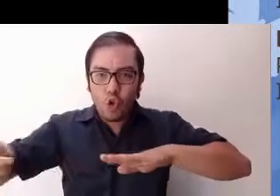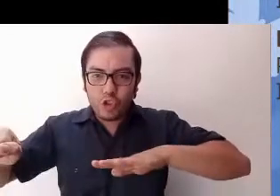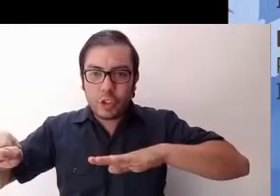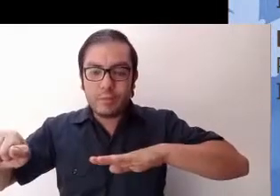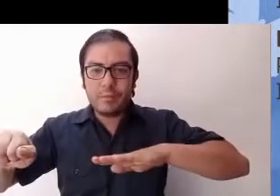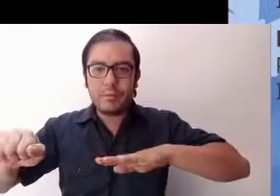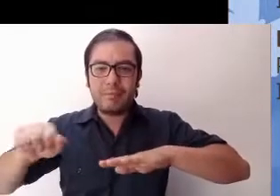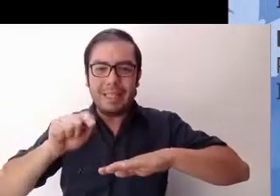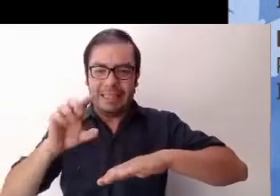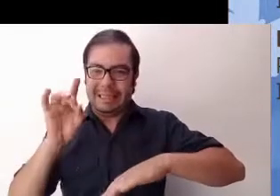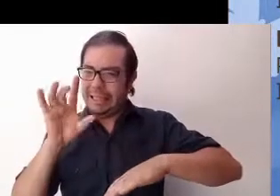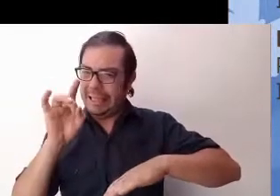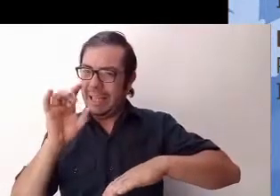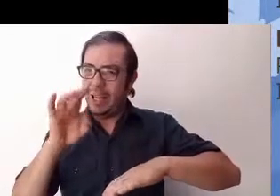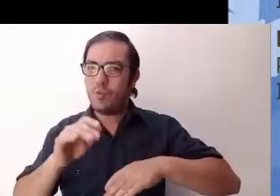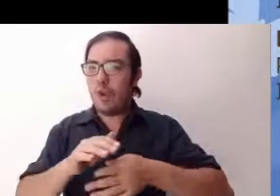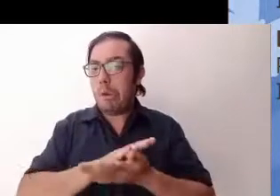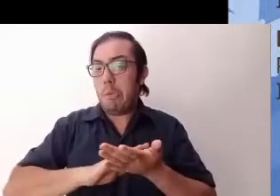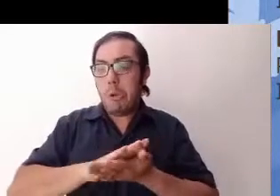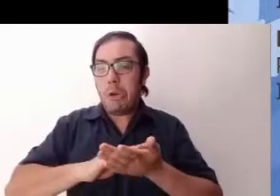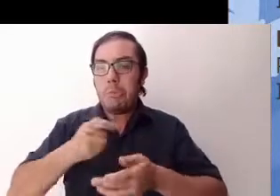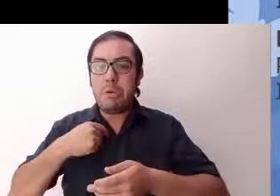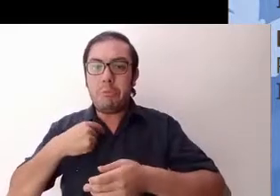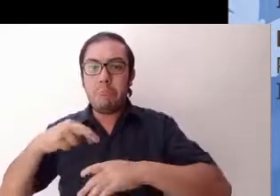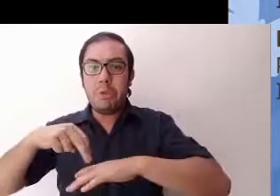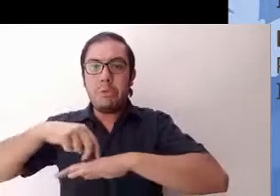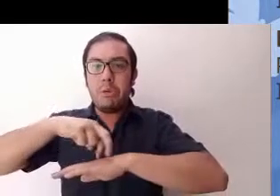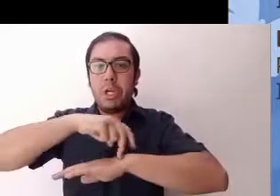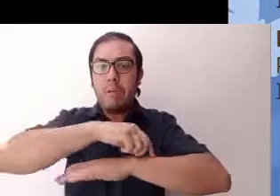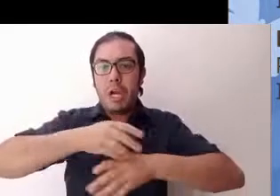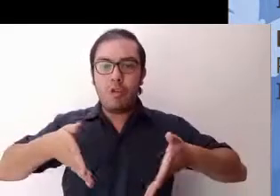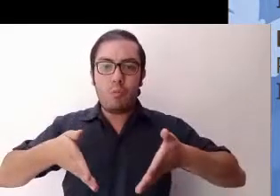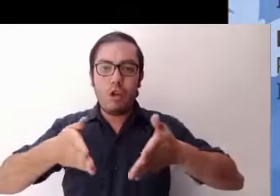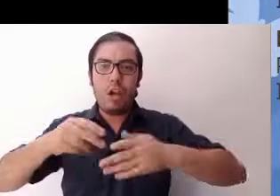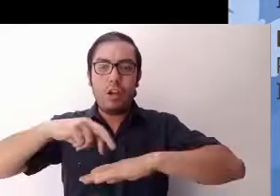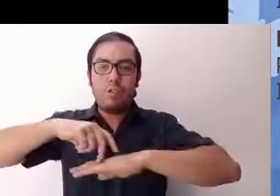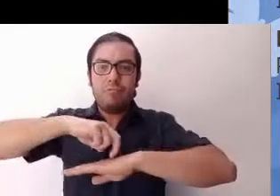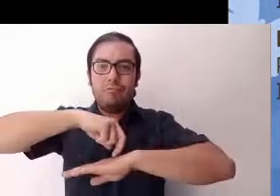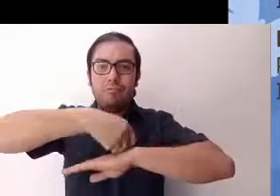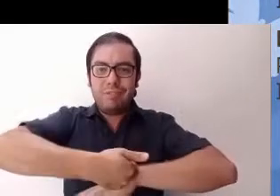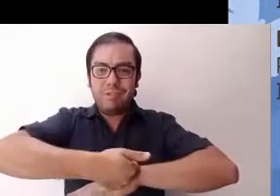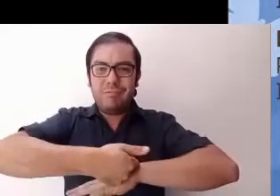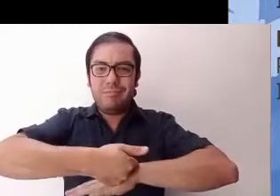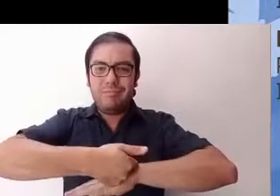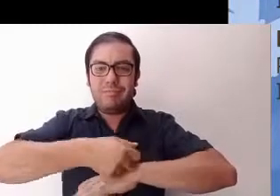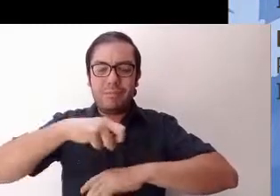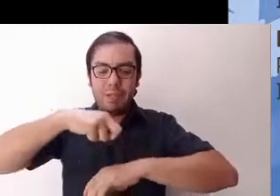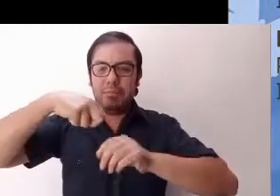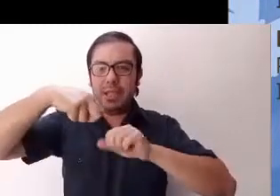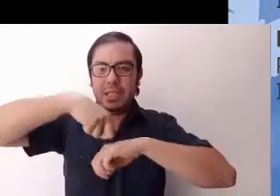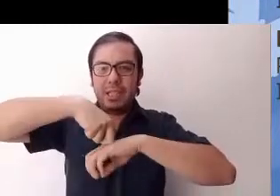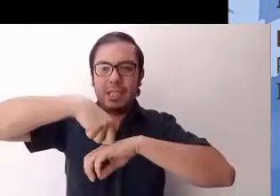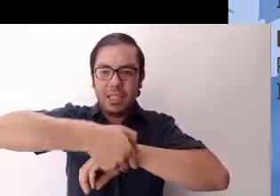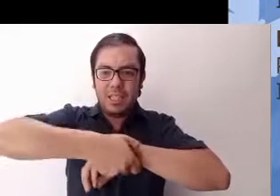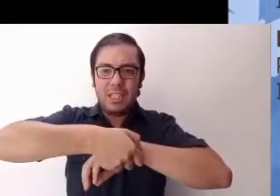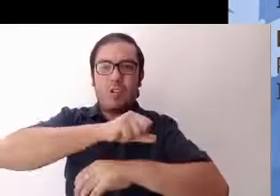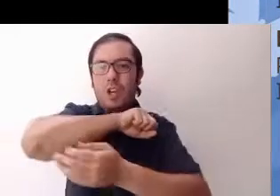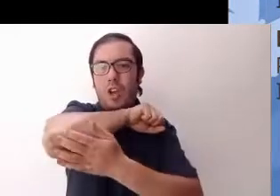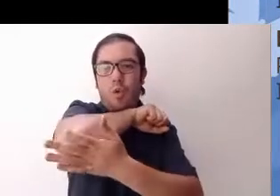caigo, me raspo la rodilla o el codo y duele, ¿no es cierto? Ya, esa es una herida